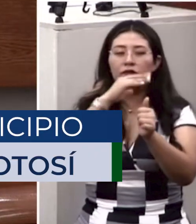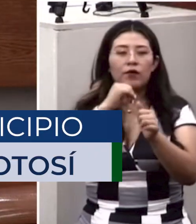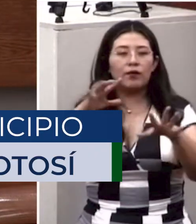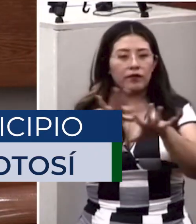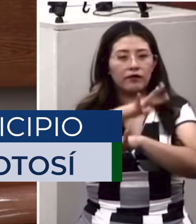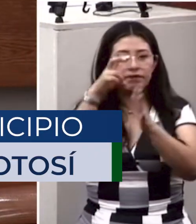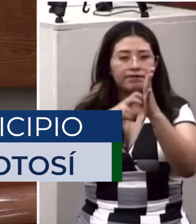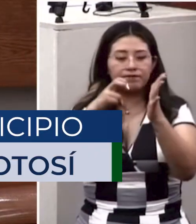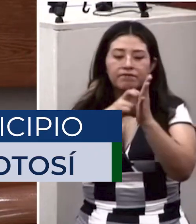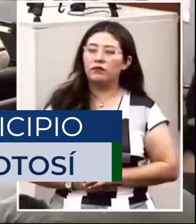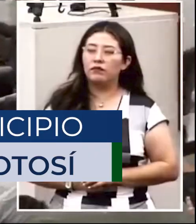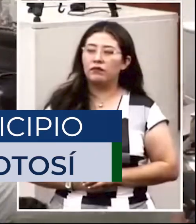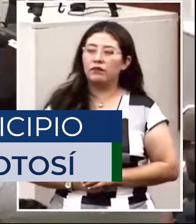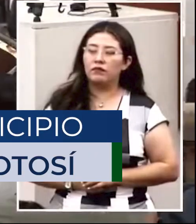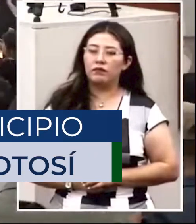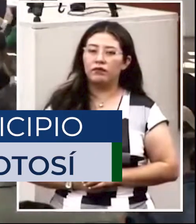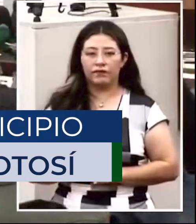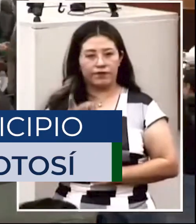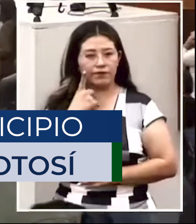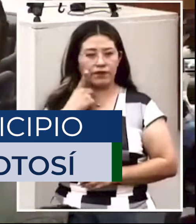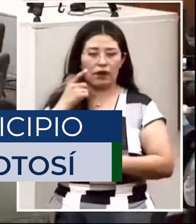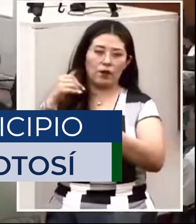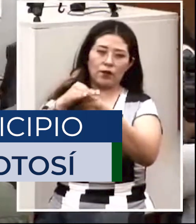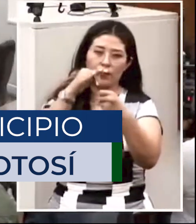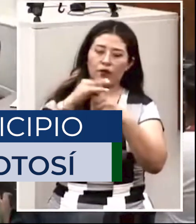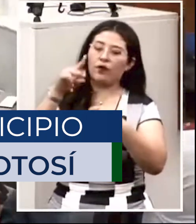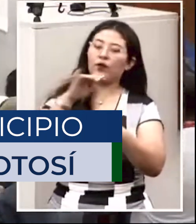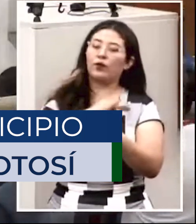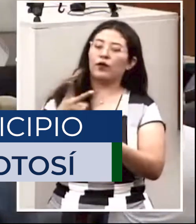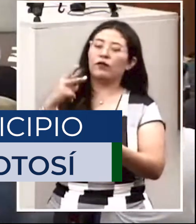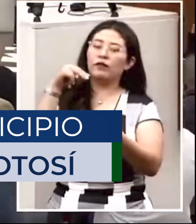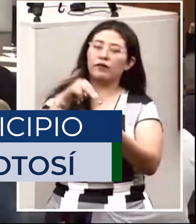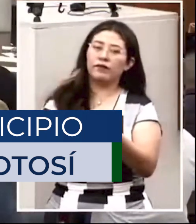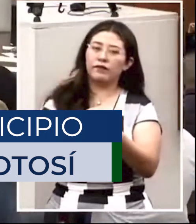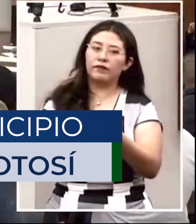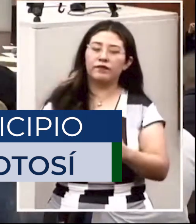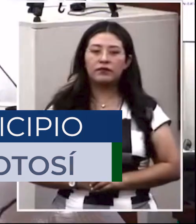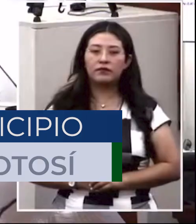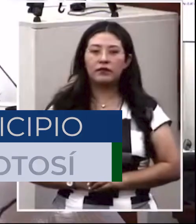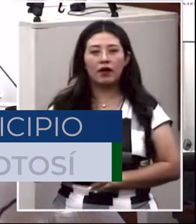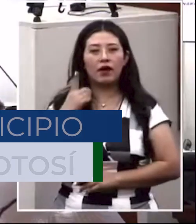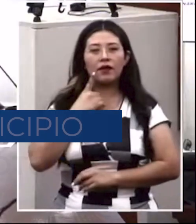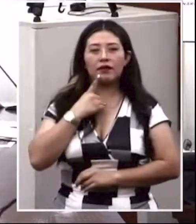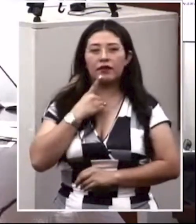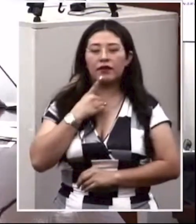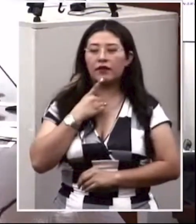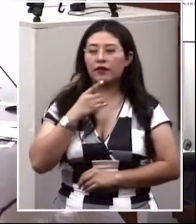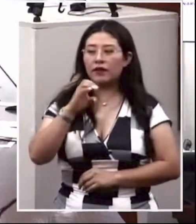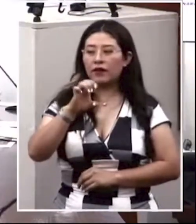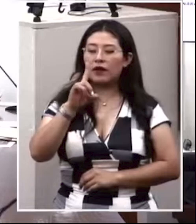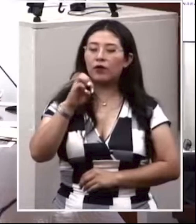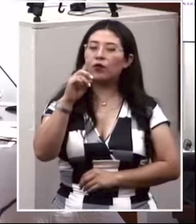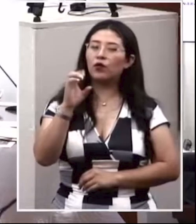modificaciones a ciertas leyes este 22 de julio del 2024 reunidos congresistas en un periodo extraordinario de